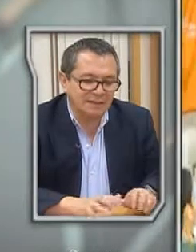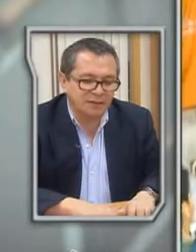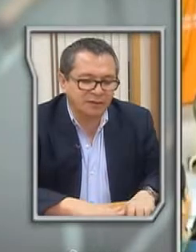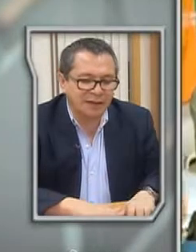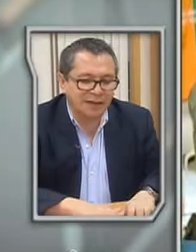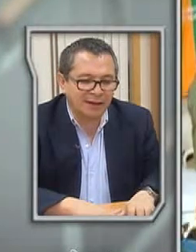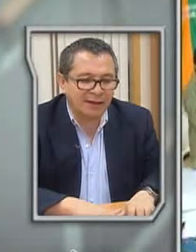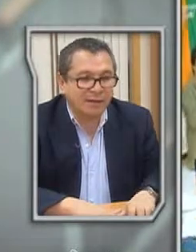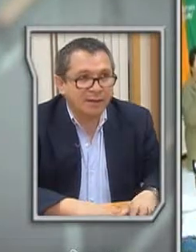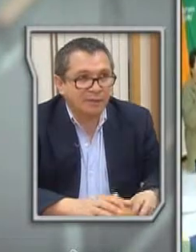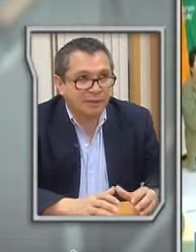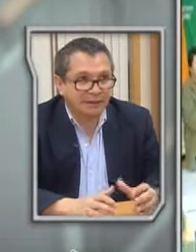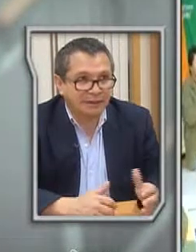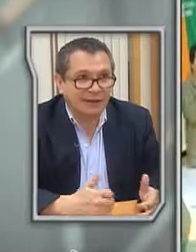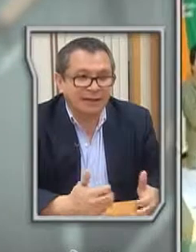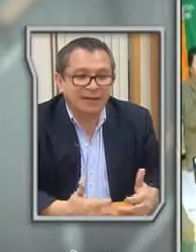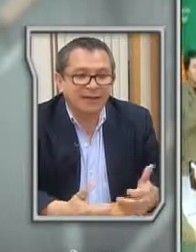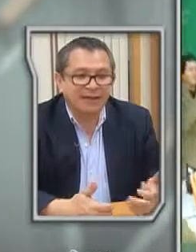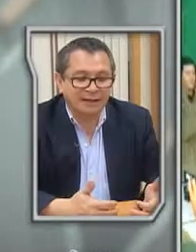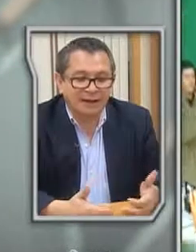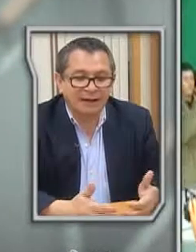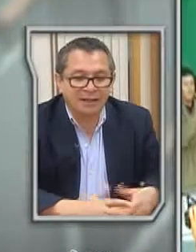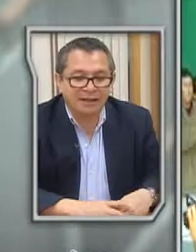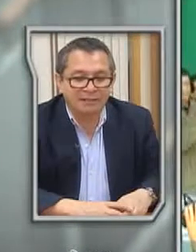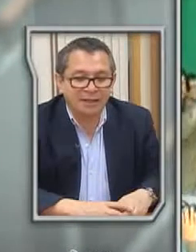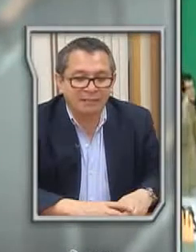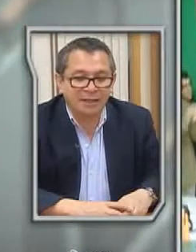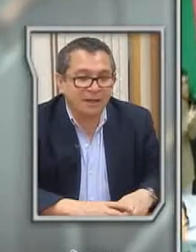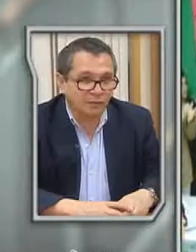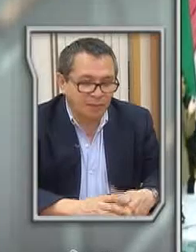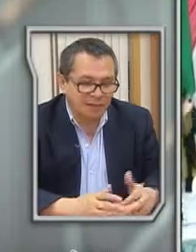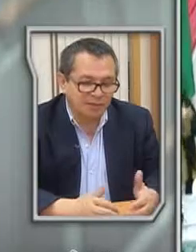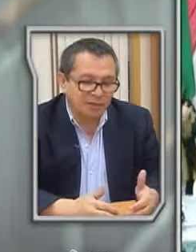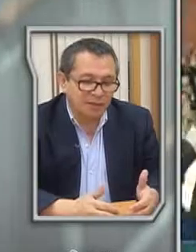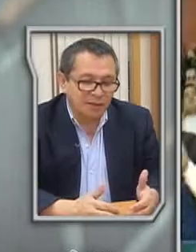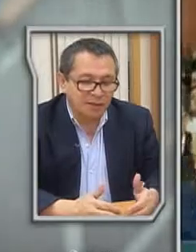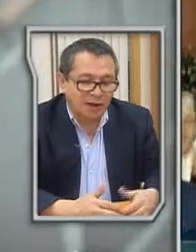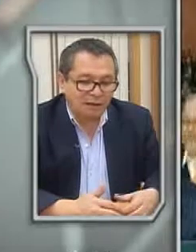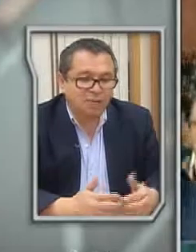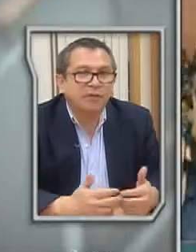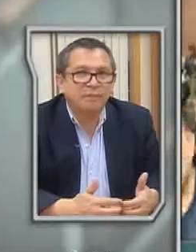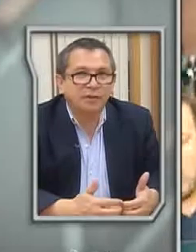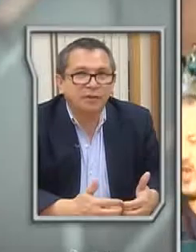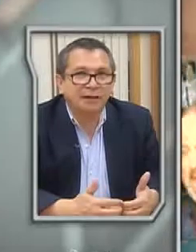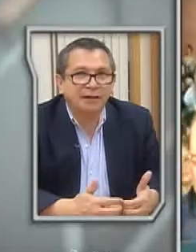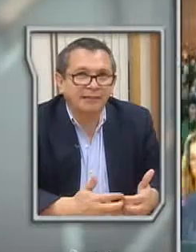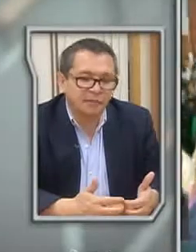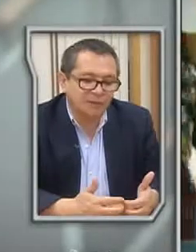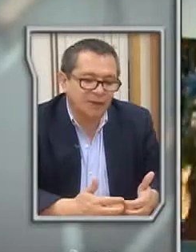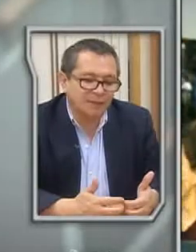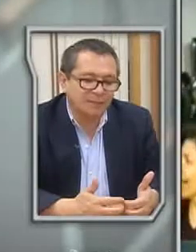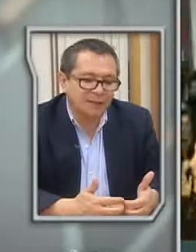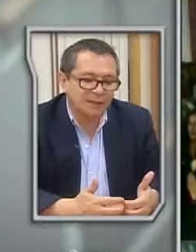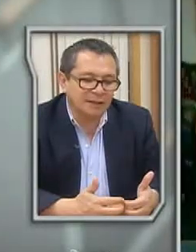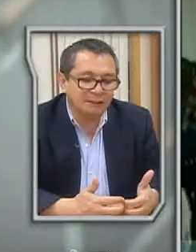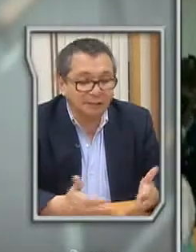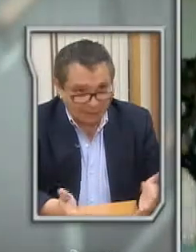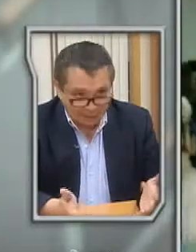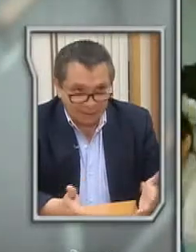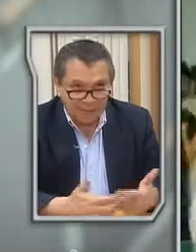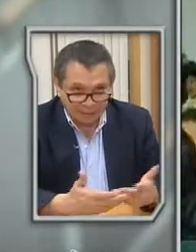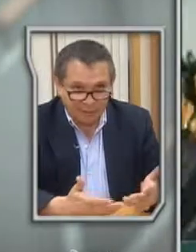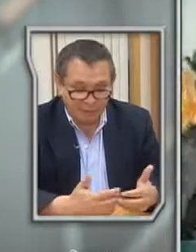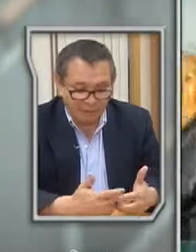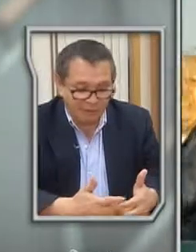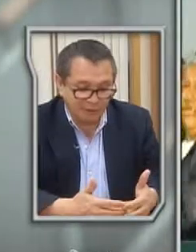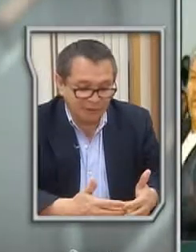esta misión era pues tratar de generar en el mediano plazo algún tipo de reforma en materia